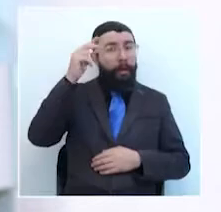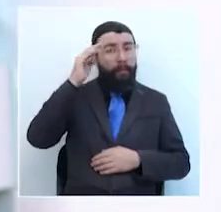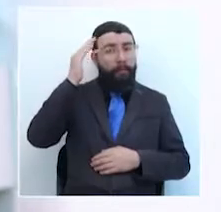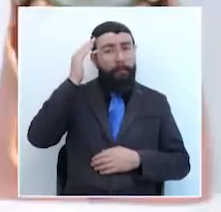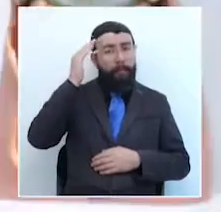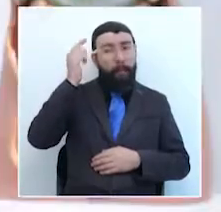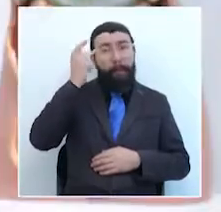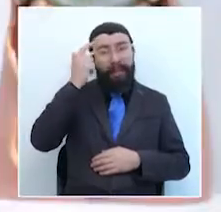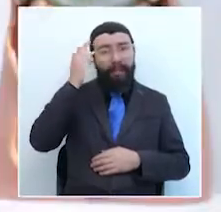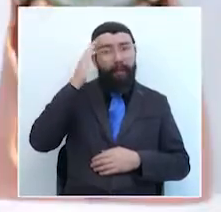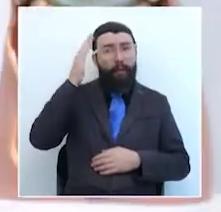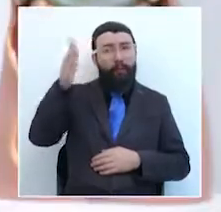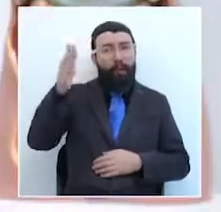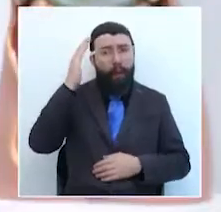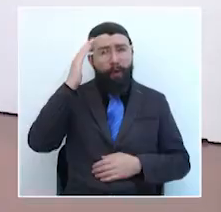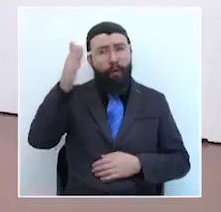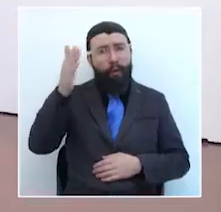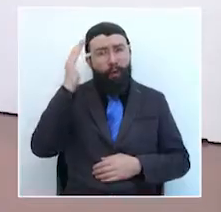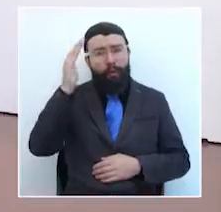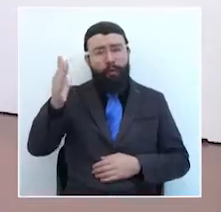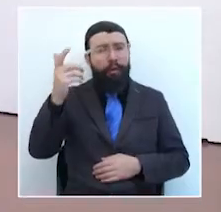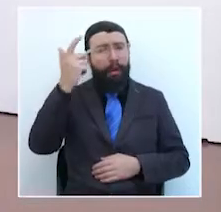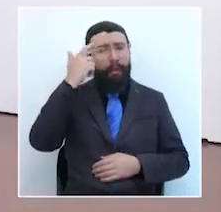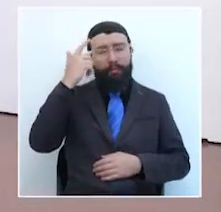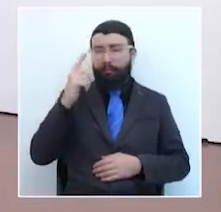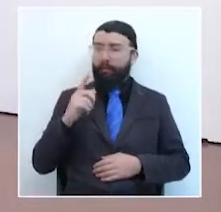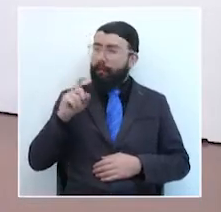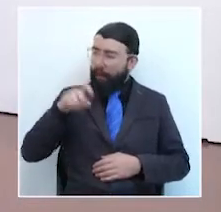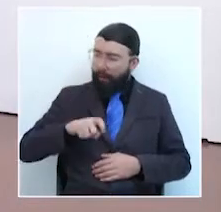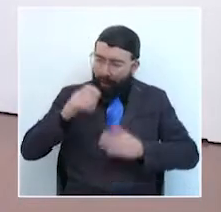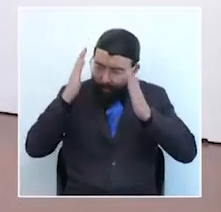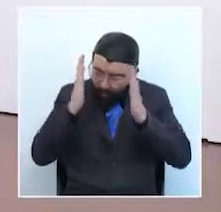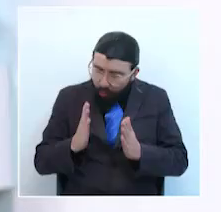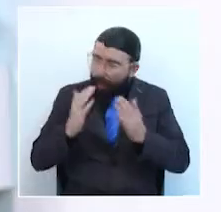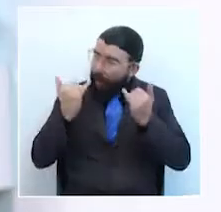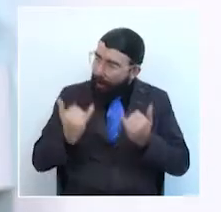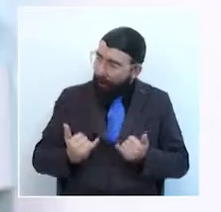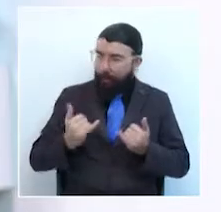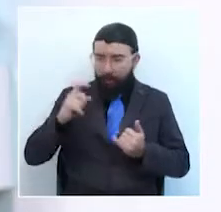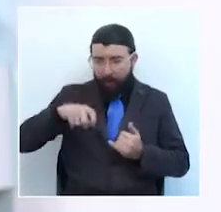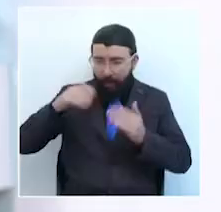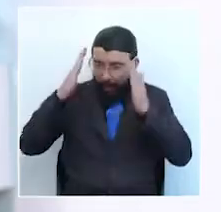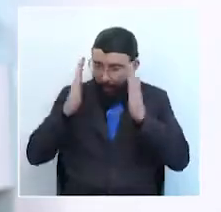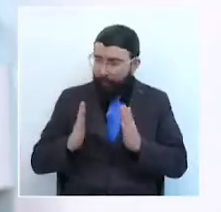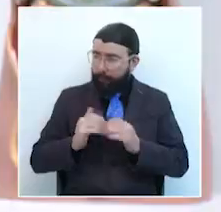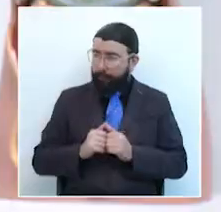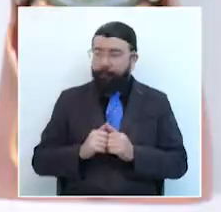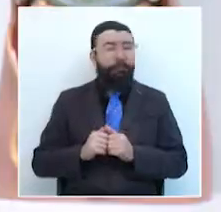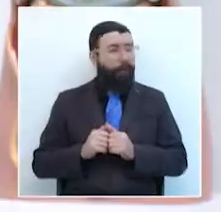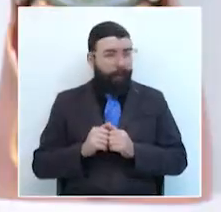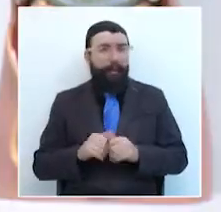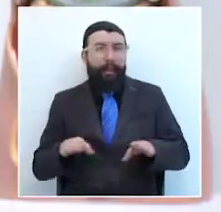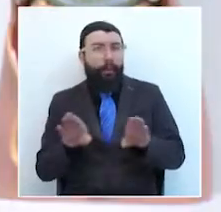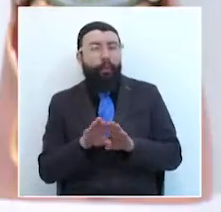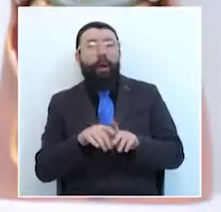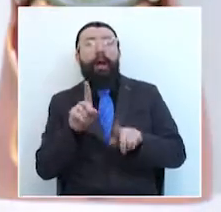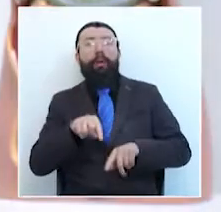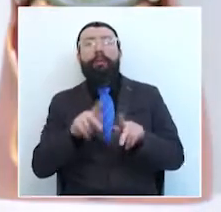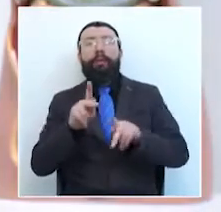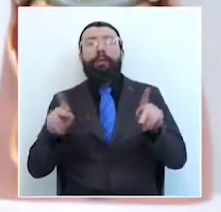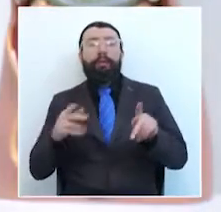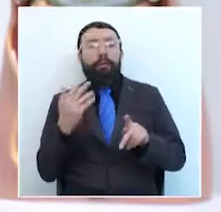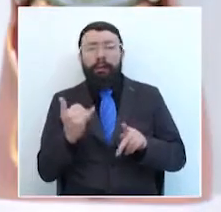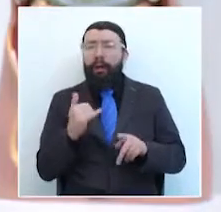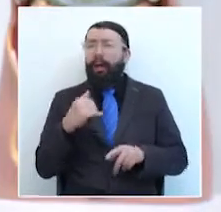no estaba viviendo el momento presente y pleno que es el único instante que tenemos verdaderos y así pasa también por con personas que les da miedo hablar en público